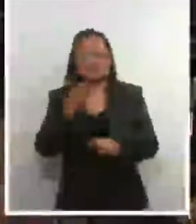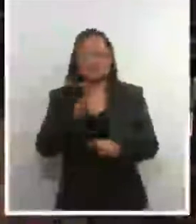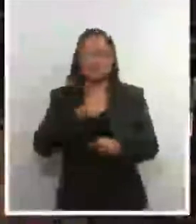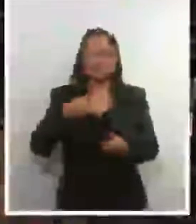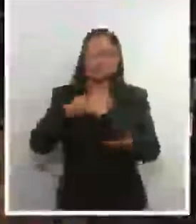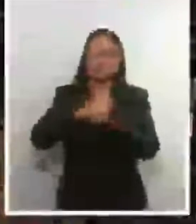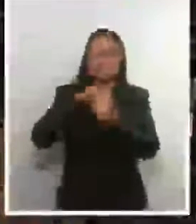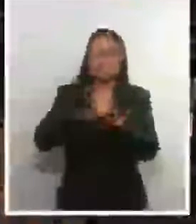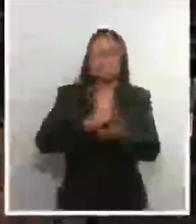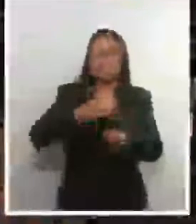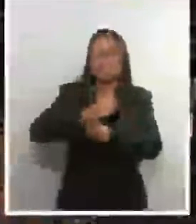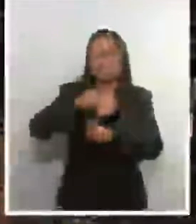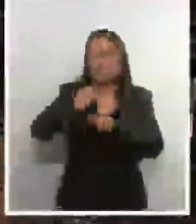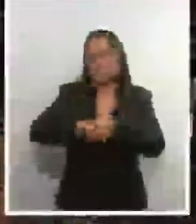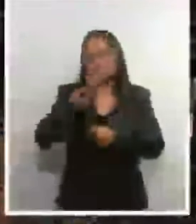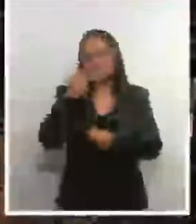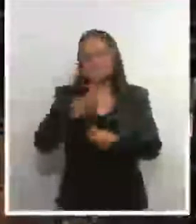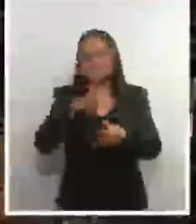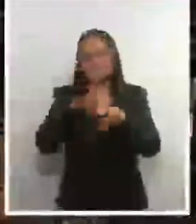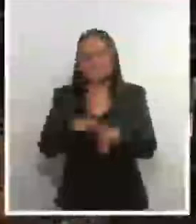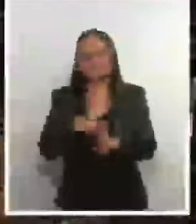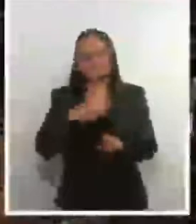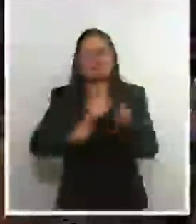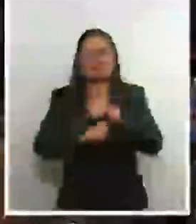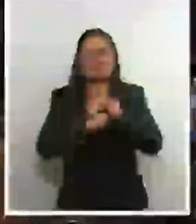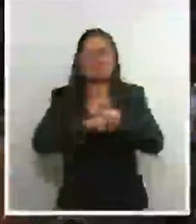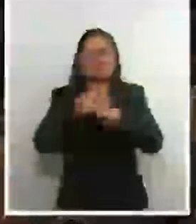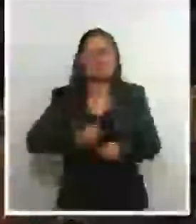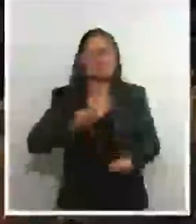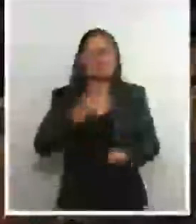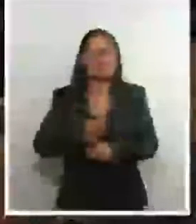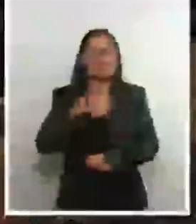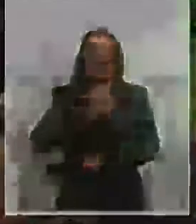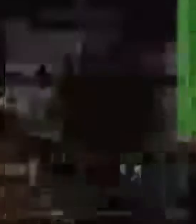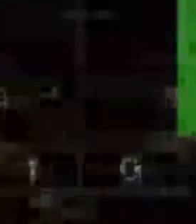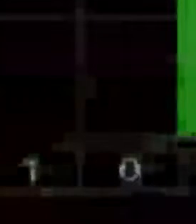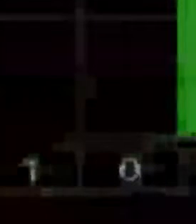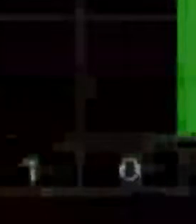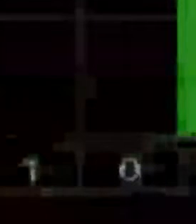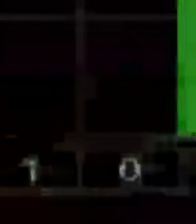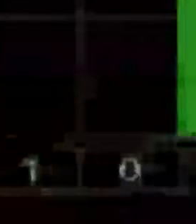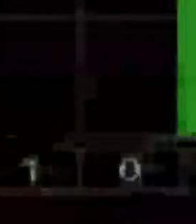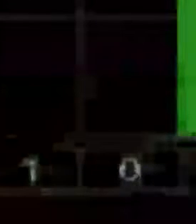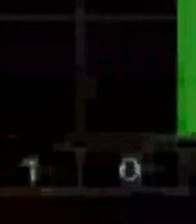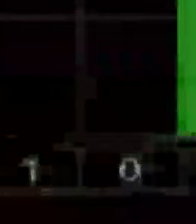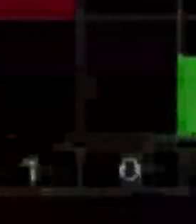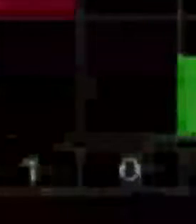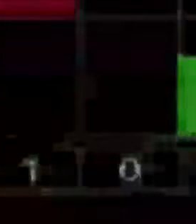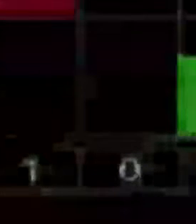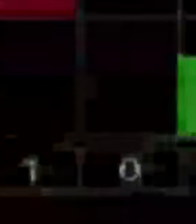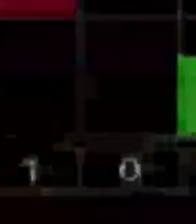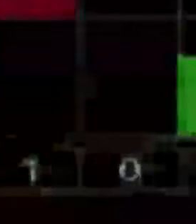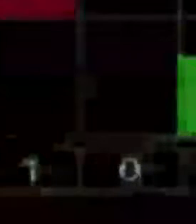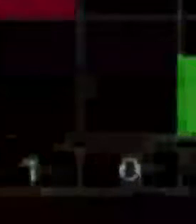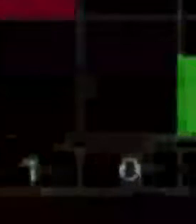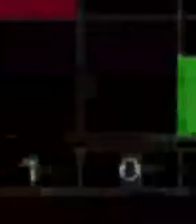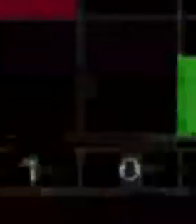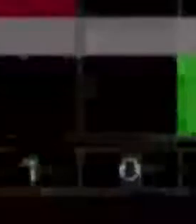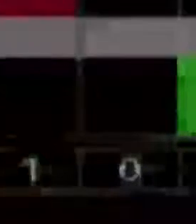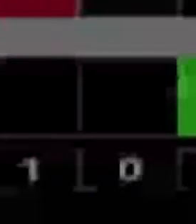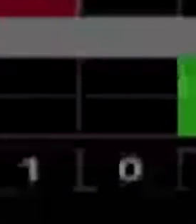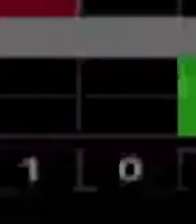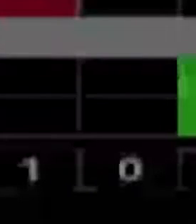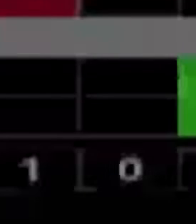la violencia y el delito son problemas de seguridad pública. Esta Constitución garantizará